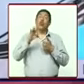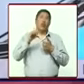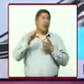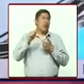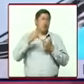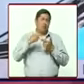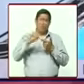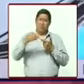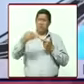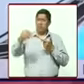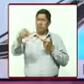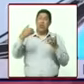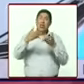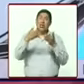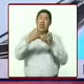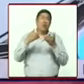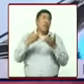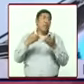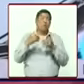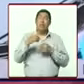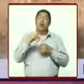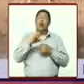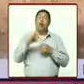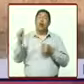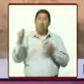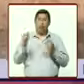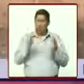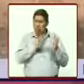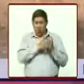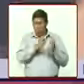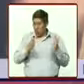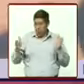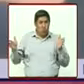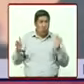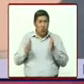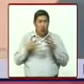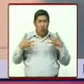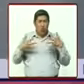lastimosamente, poblaciones muy cercanas hacia Cochabamba.